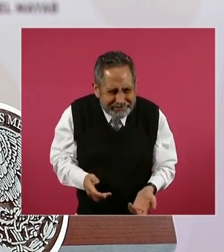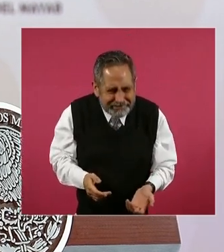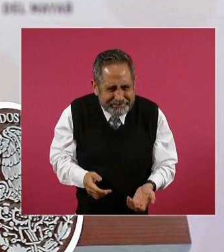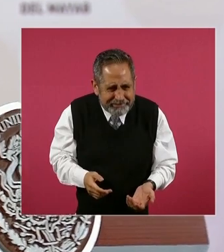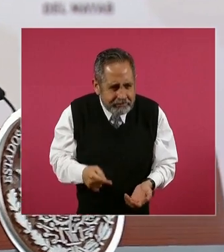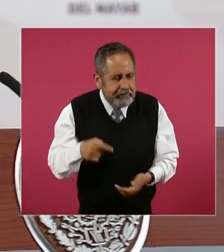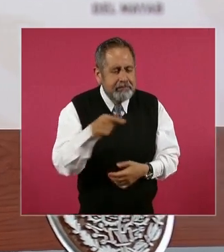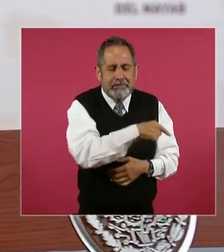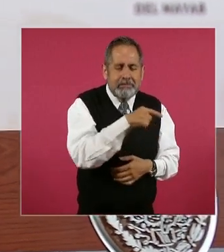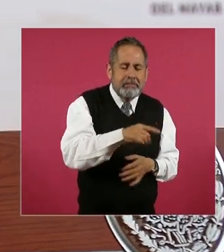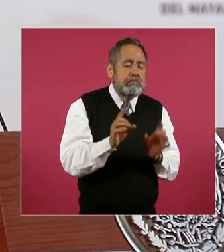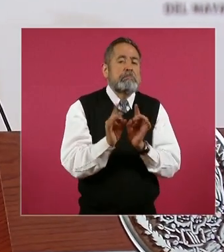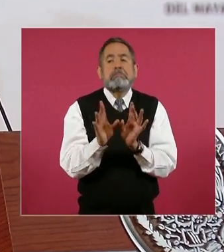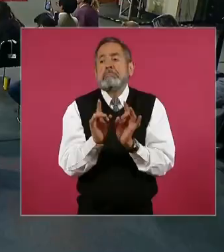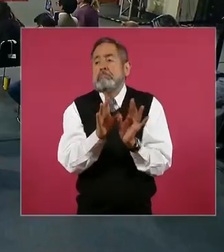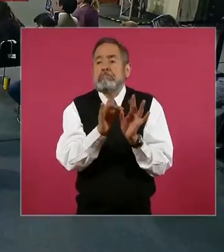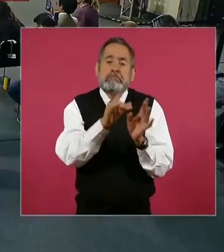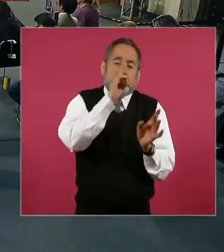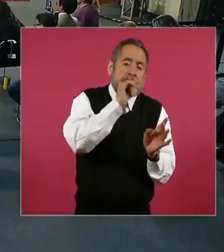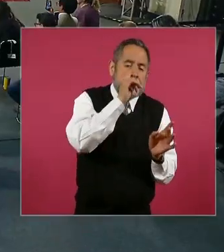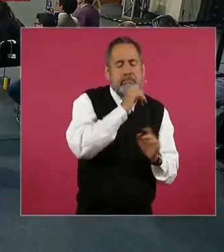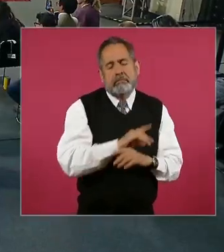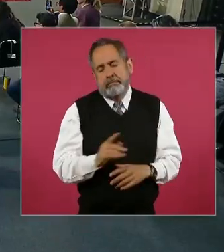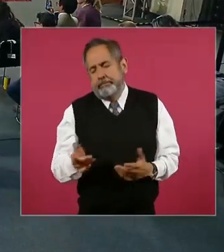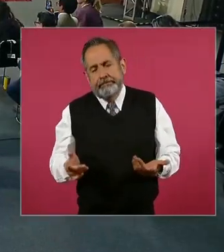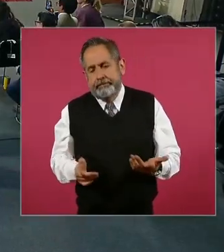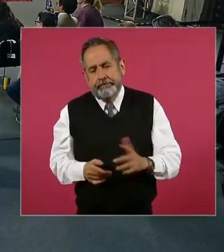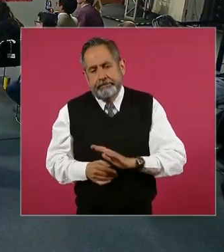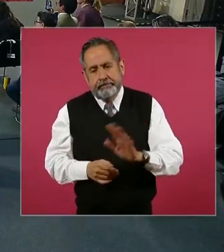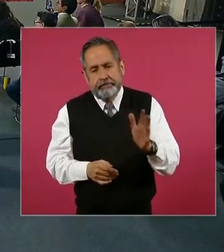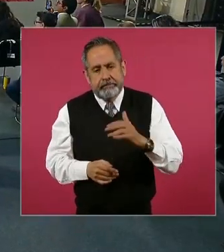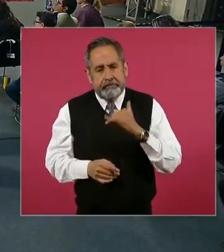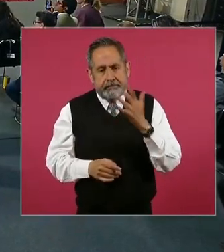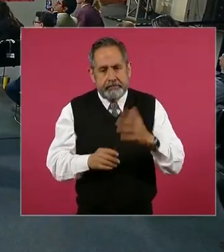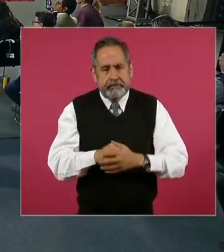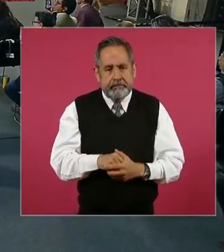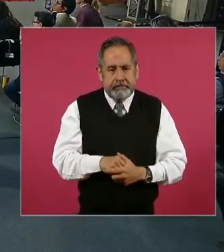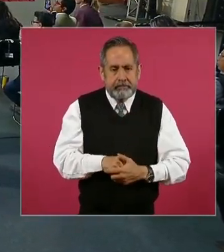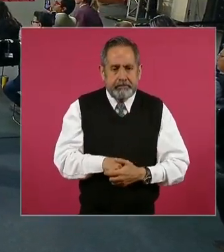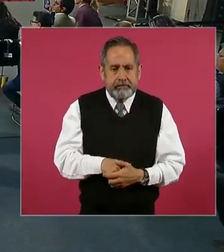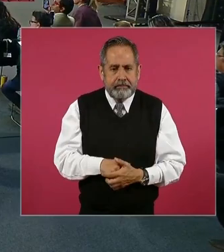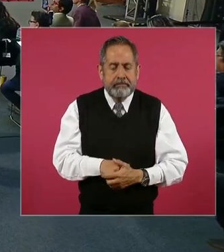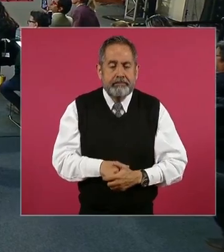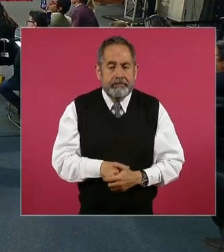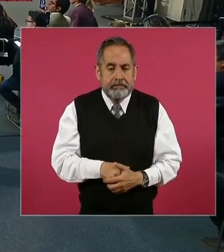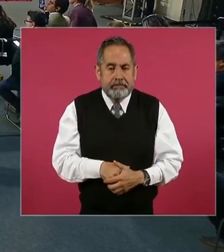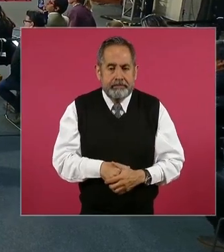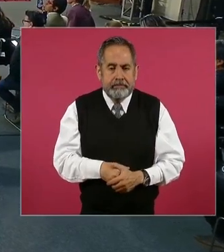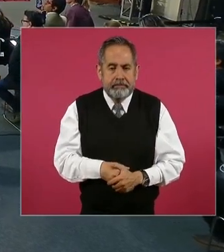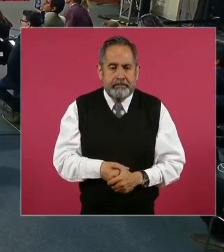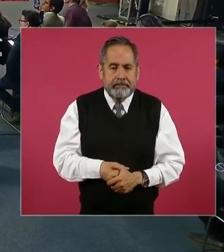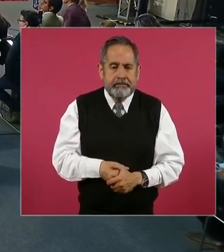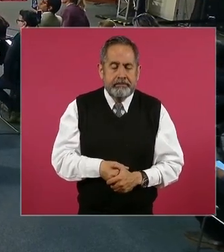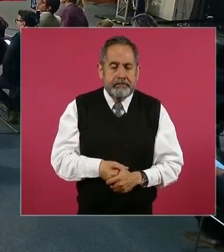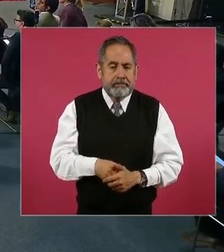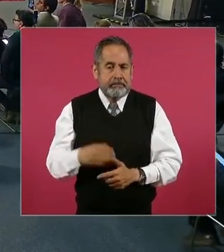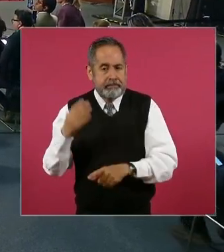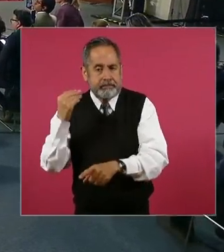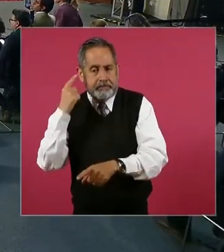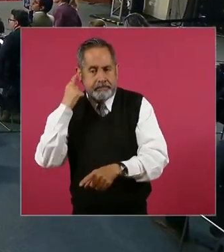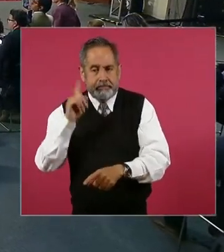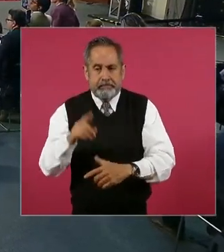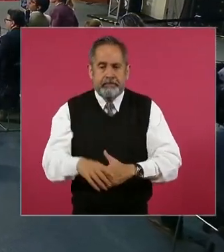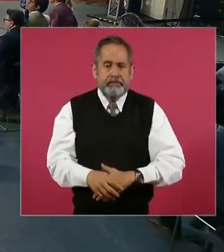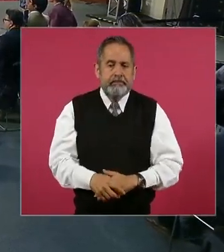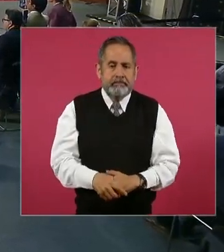esos descuidos este esa información no es correcta presidente Ya lo hemos